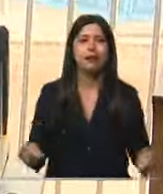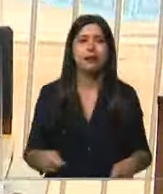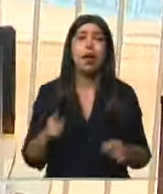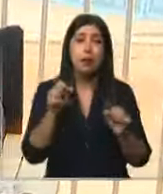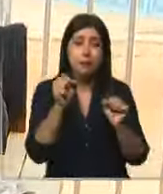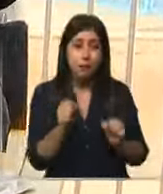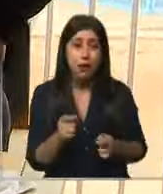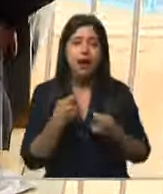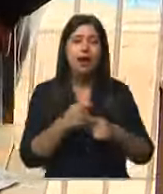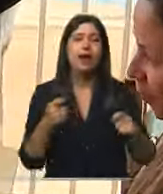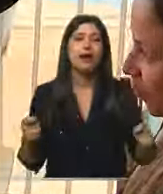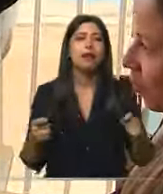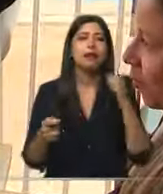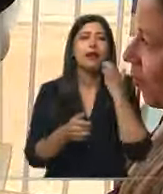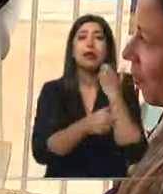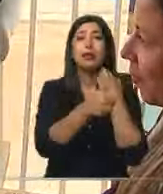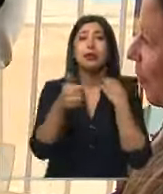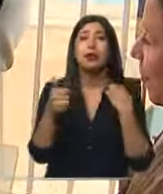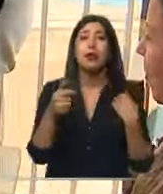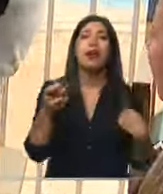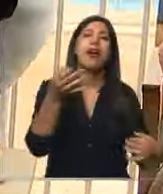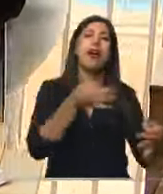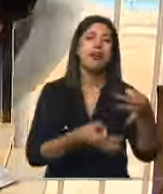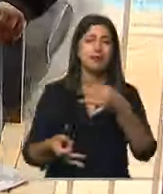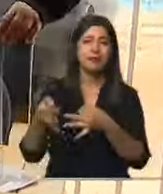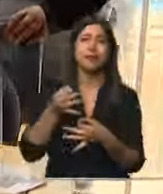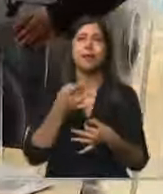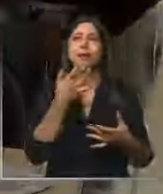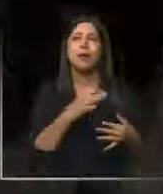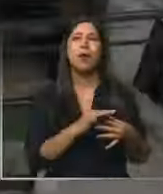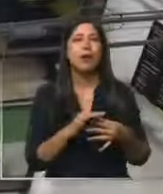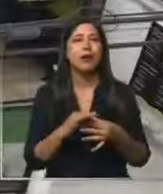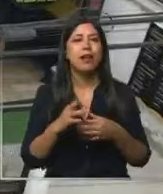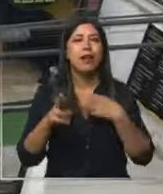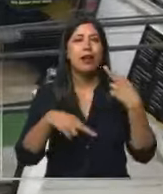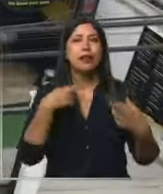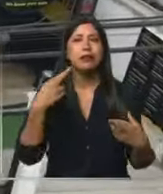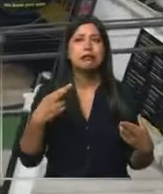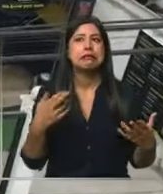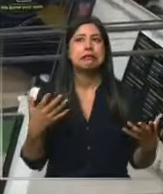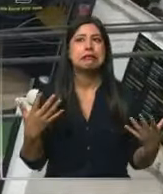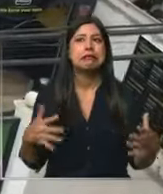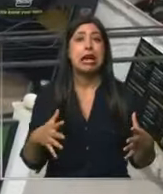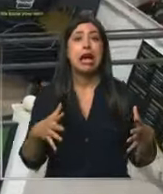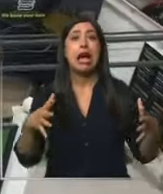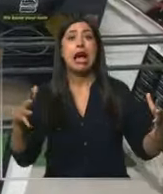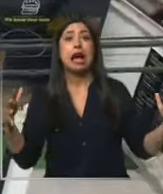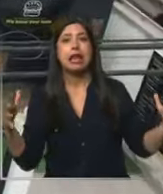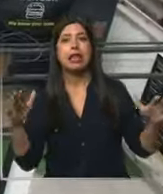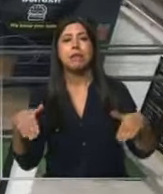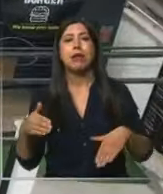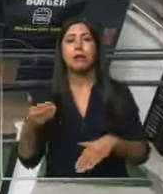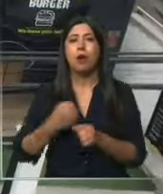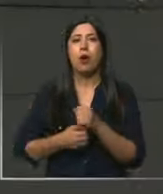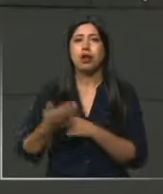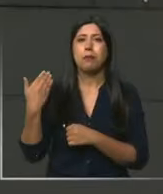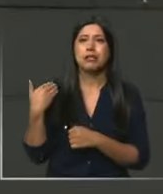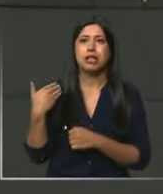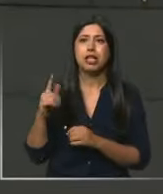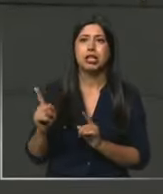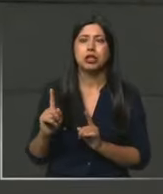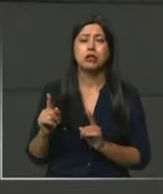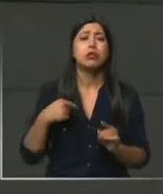se gasta. Y todos ellos nos dan algunas luces de por qué los restaurantes no están tan llenos como el verano pasado. Yo creo